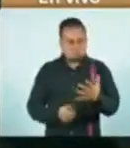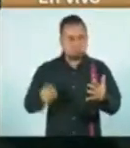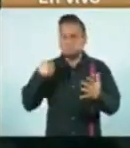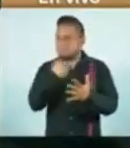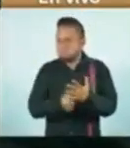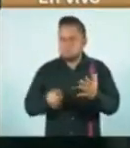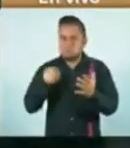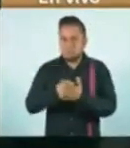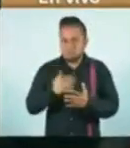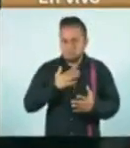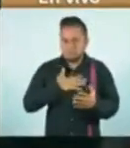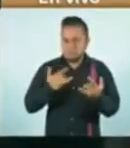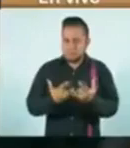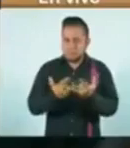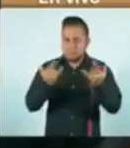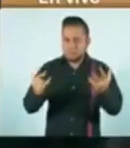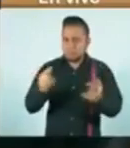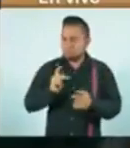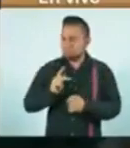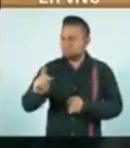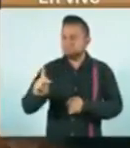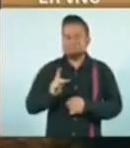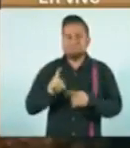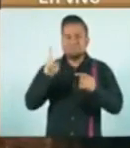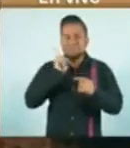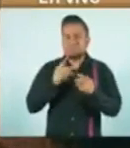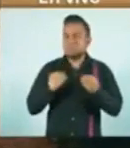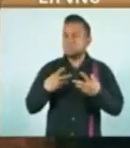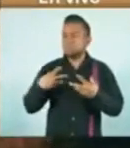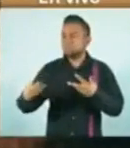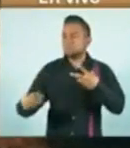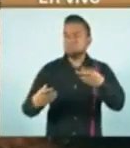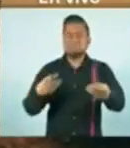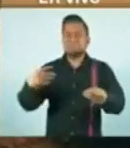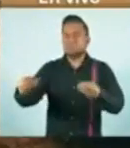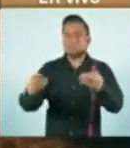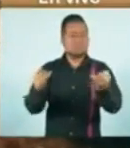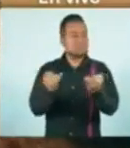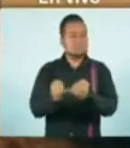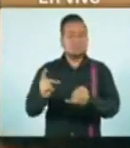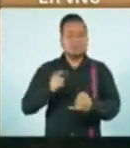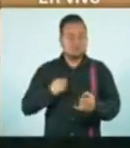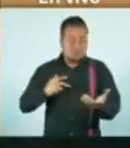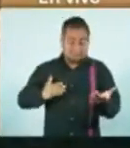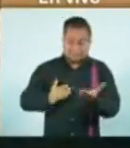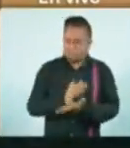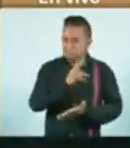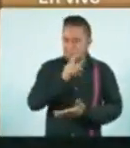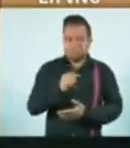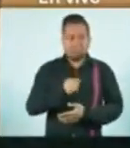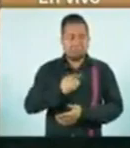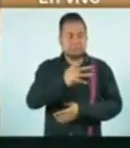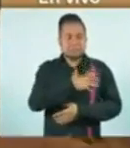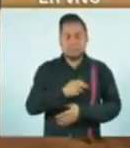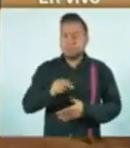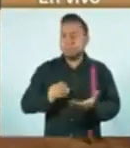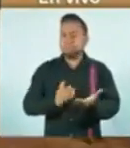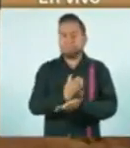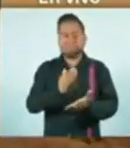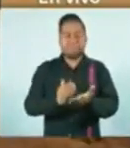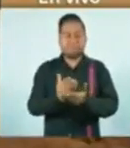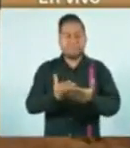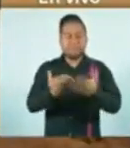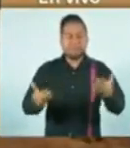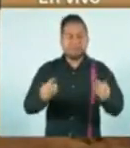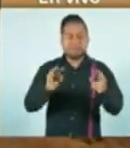mi historia, te digo, es la misma que la de muchas mujeres que están atrás de mí. Ya no soy invasora, ya mis hijos ya no son invasores. Ahora